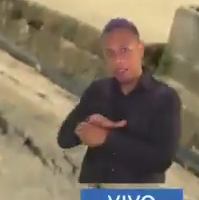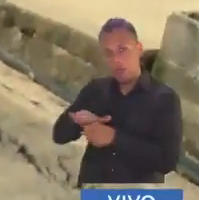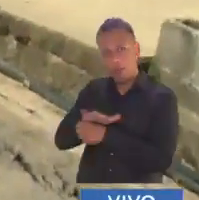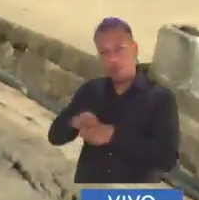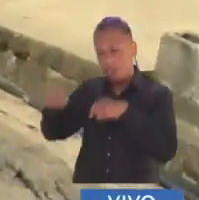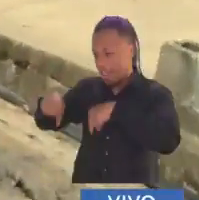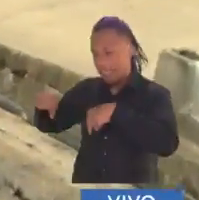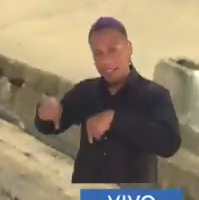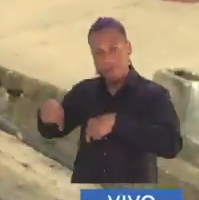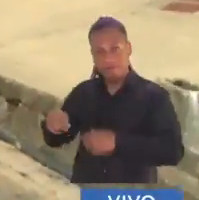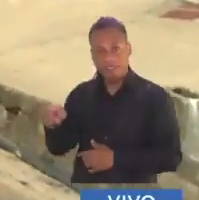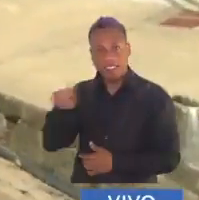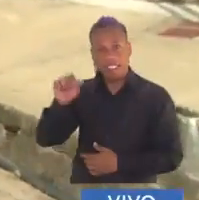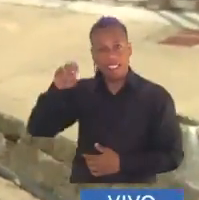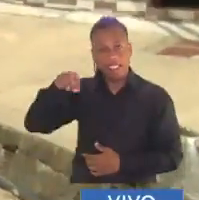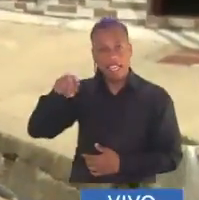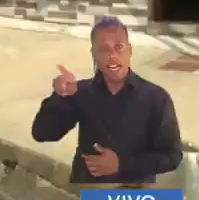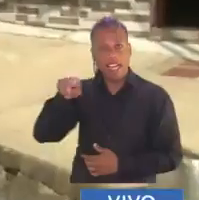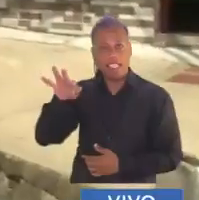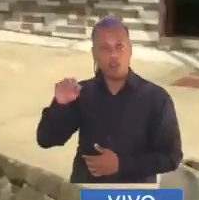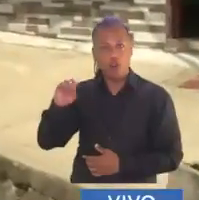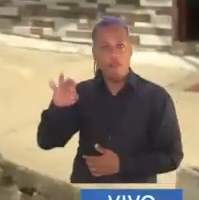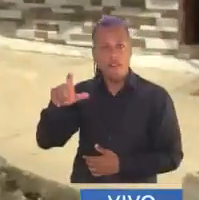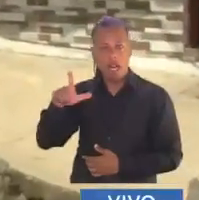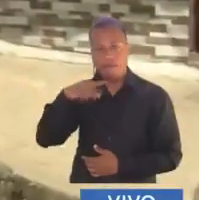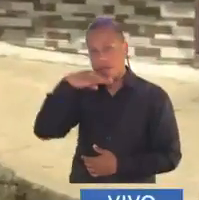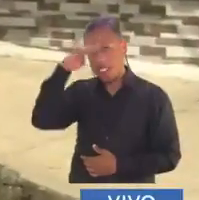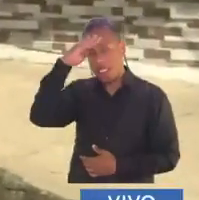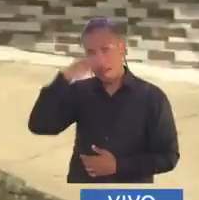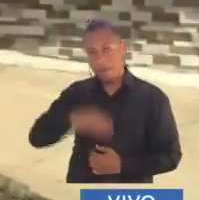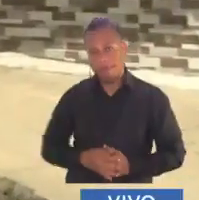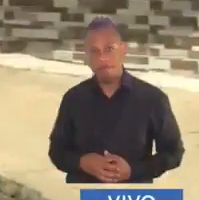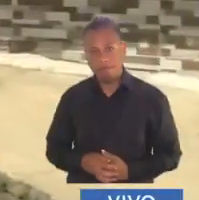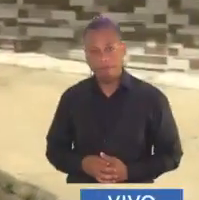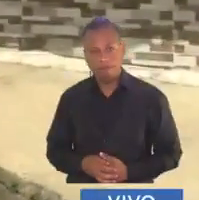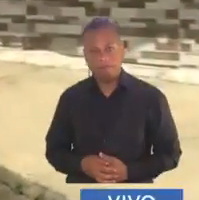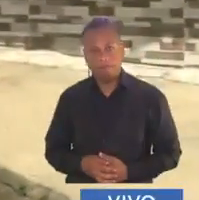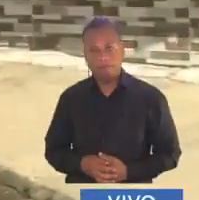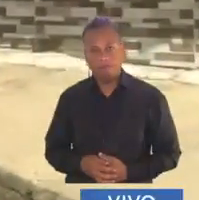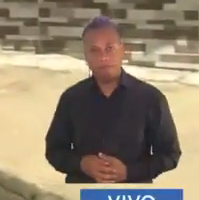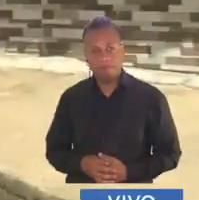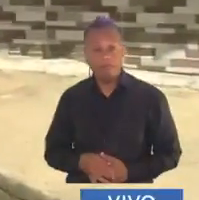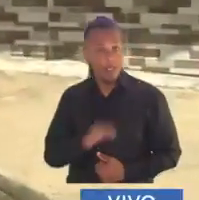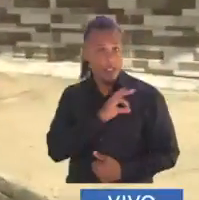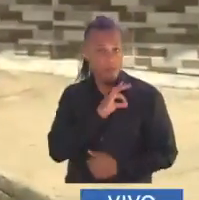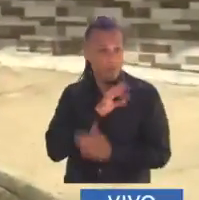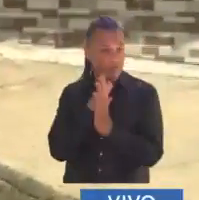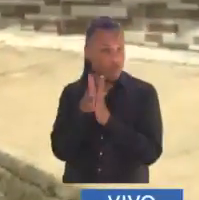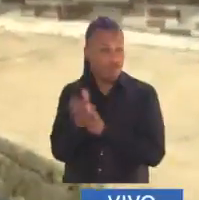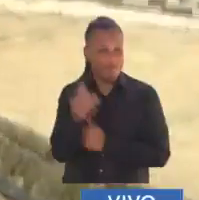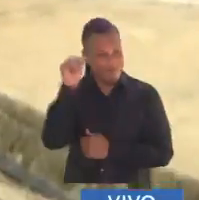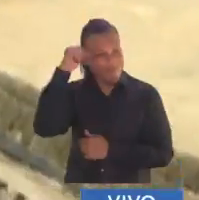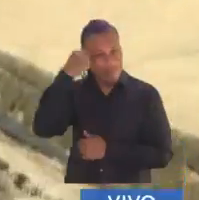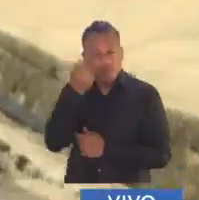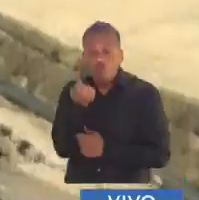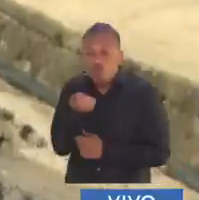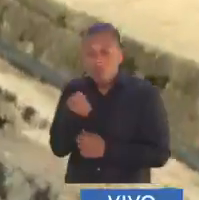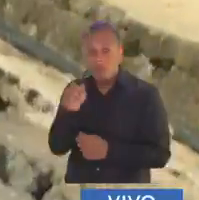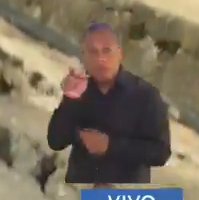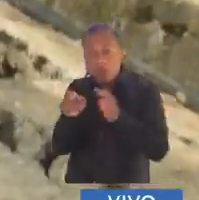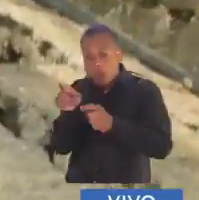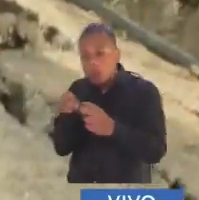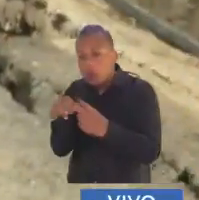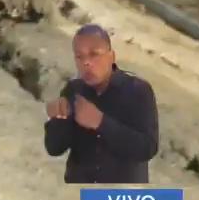de San Cristóbal en Medellín ya les contamos el sábado que lo que había o el poquito terreno que había y por donde la gente